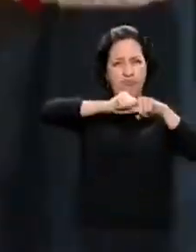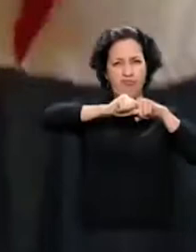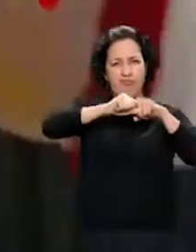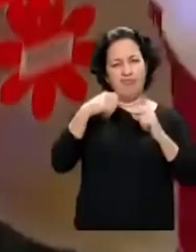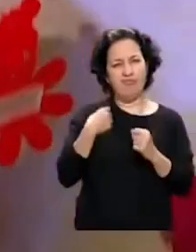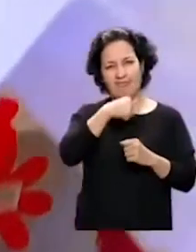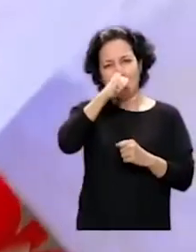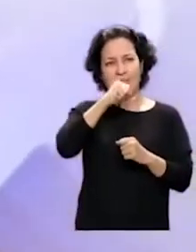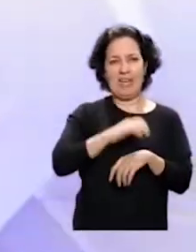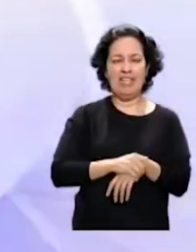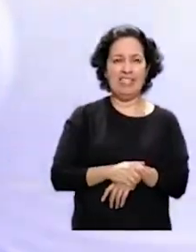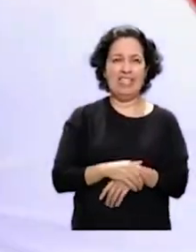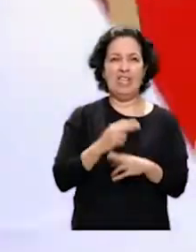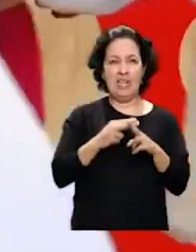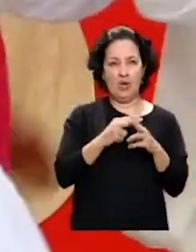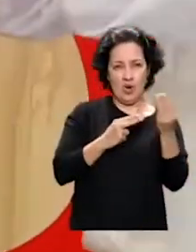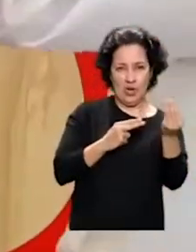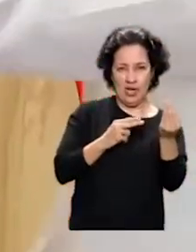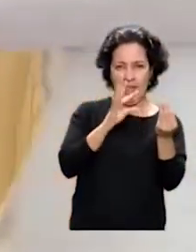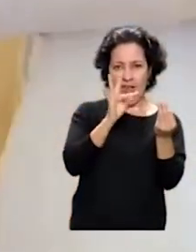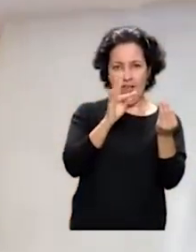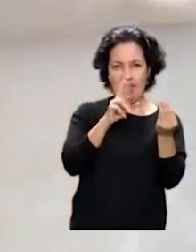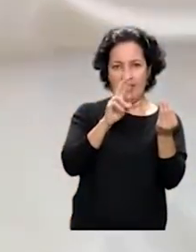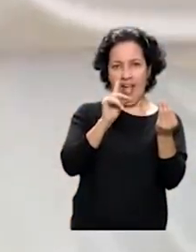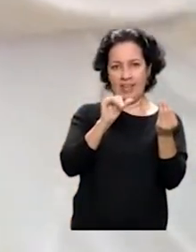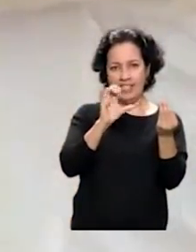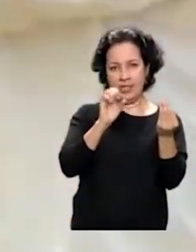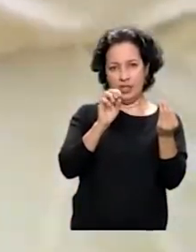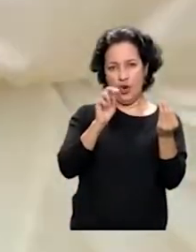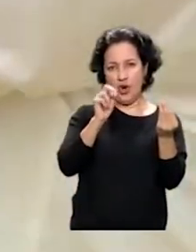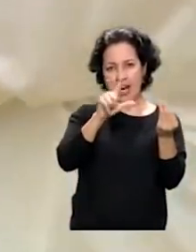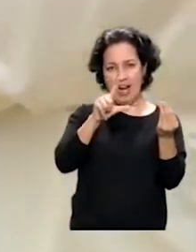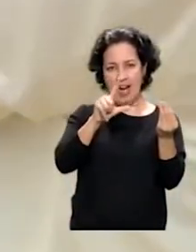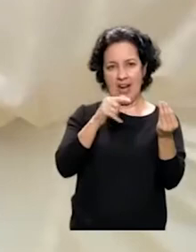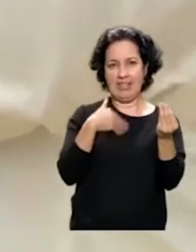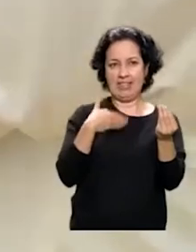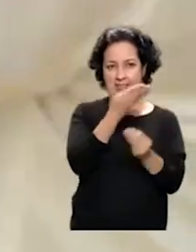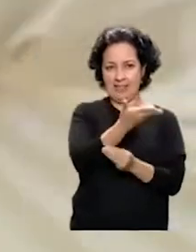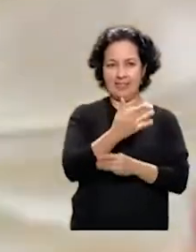silleta categoría tradicional, John Jairo.